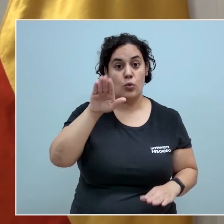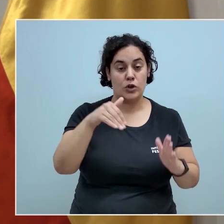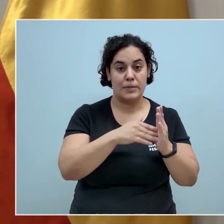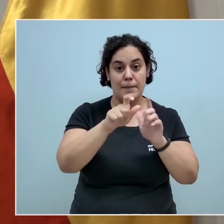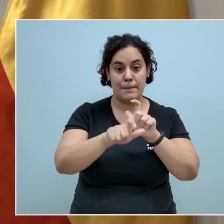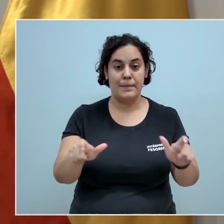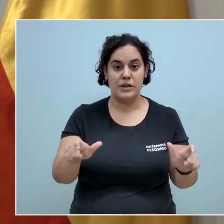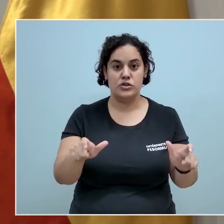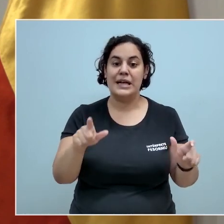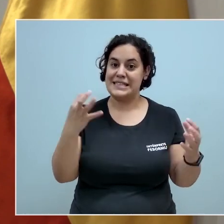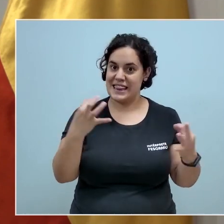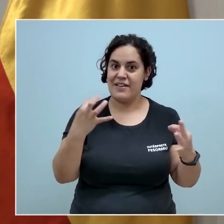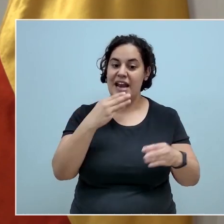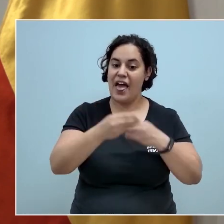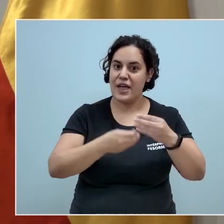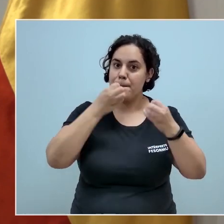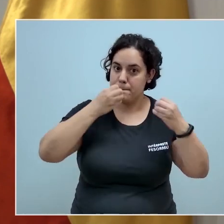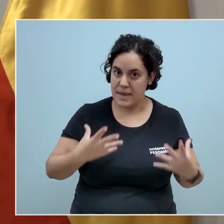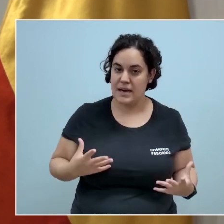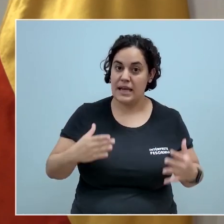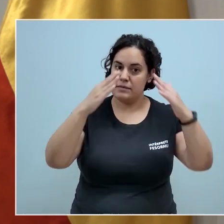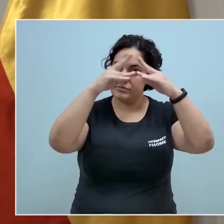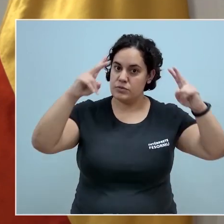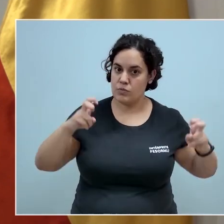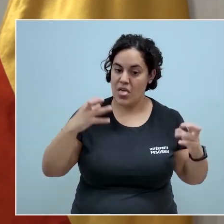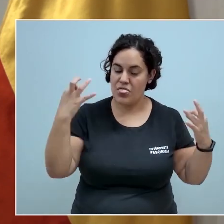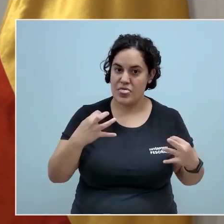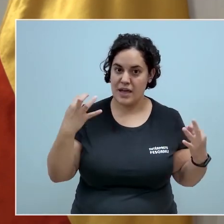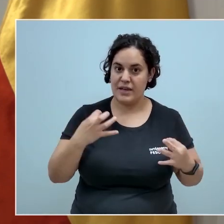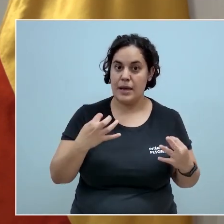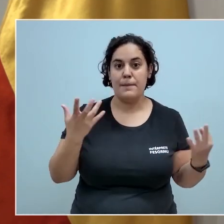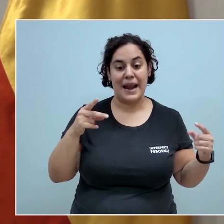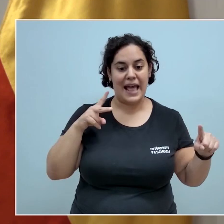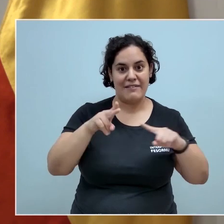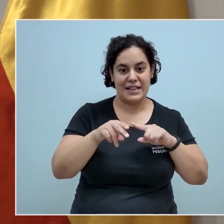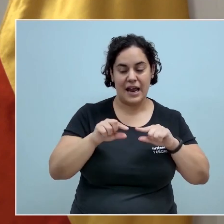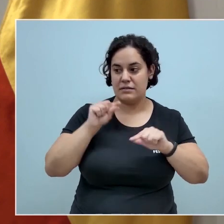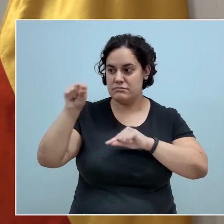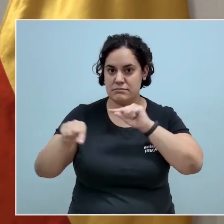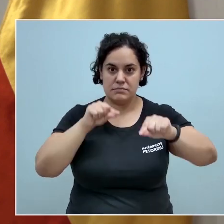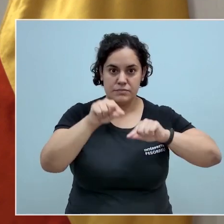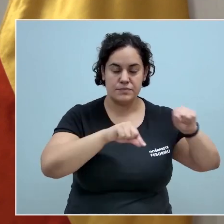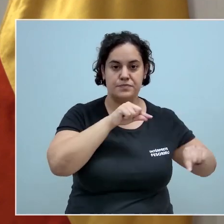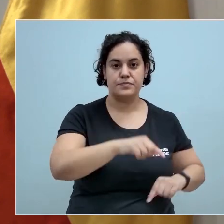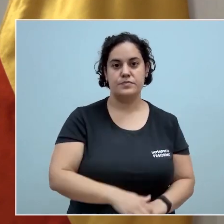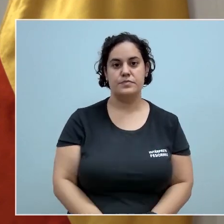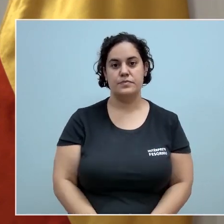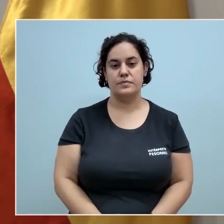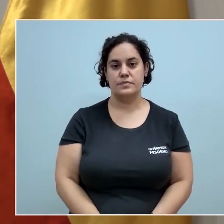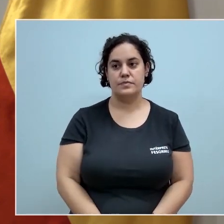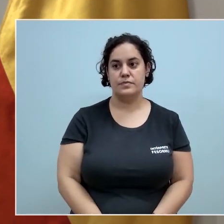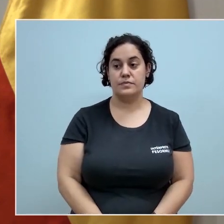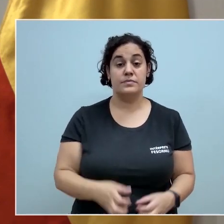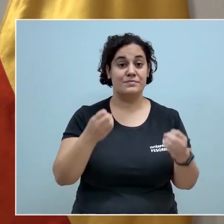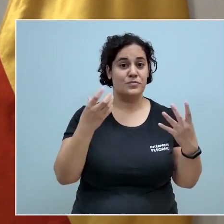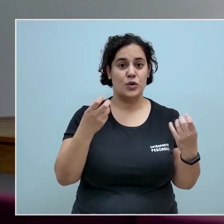es importante que hagan bien las cosas y que se queden en su casa y que no inicien cadenas de contagio, porque si no es muy complicado de parar esto.